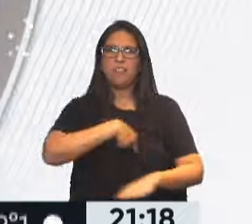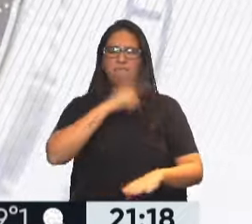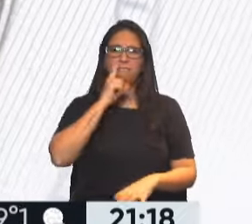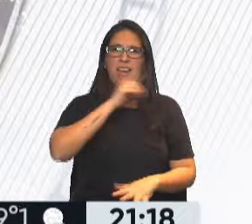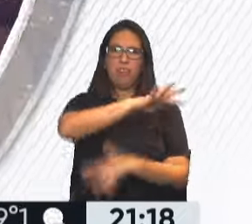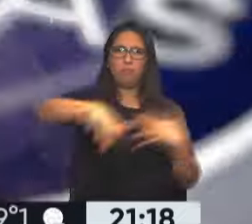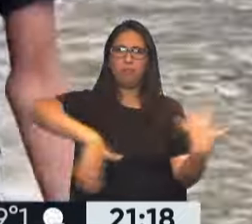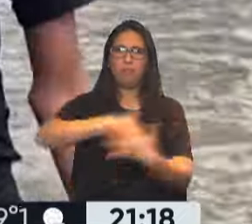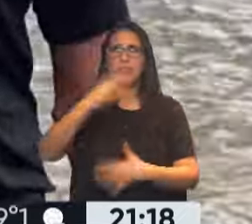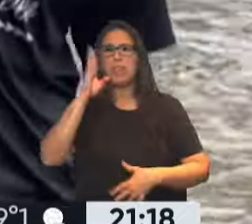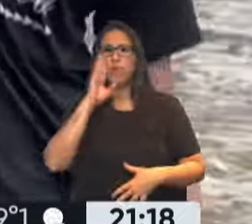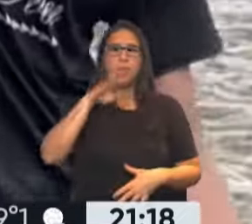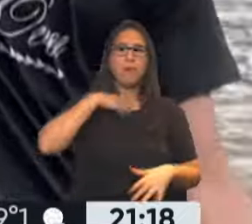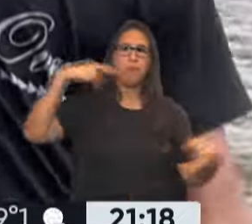naciones.